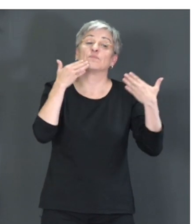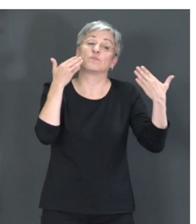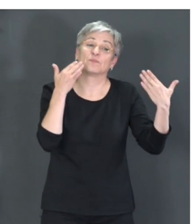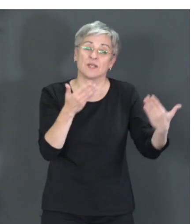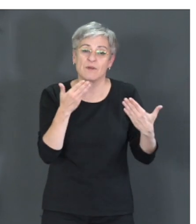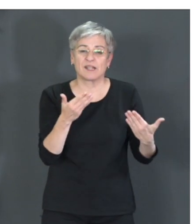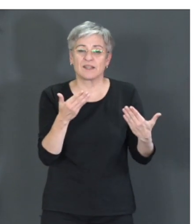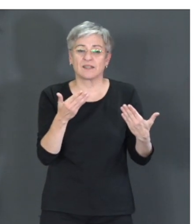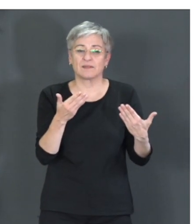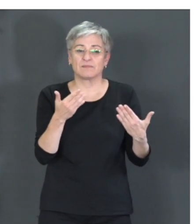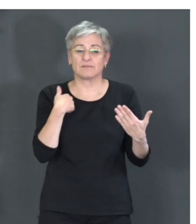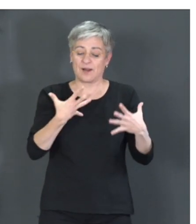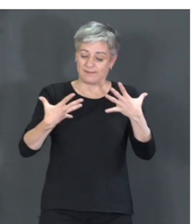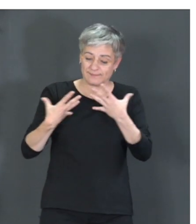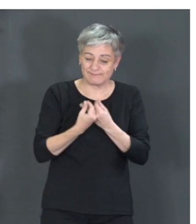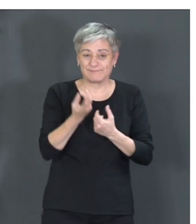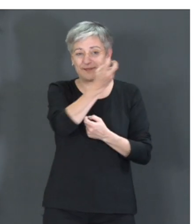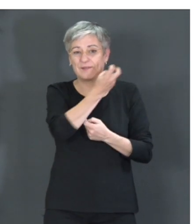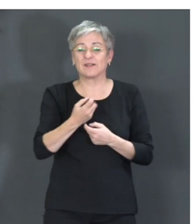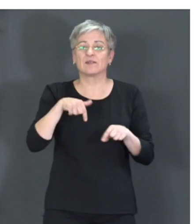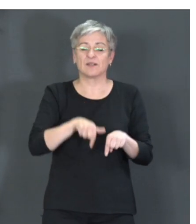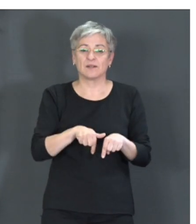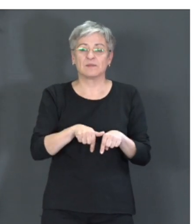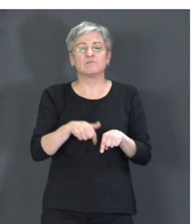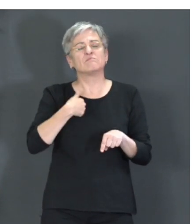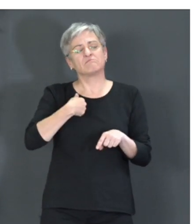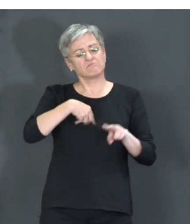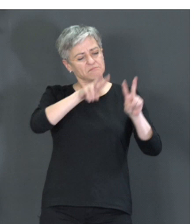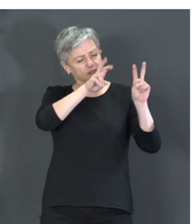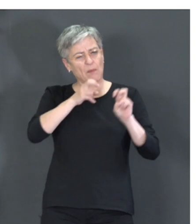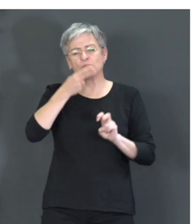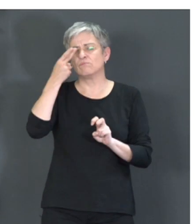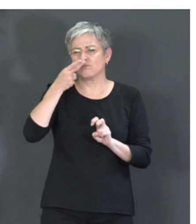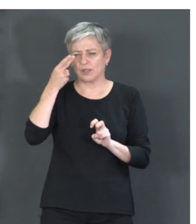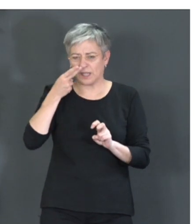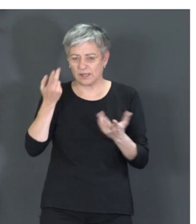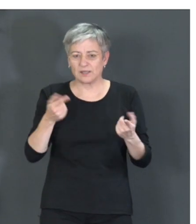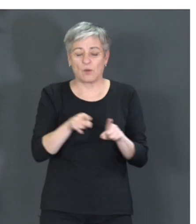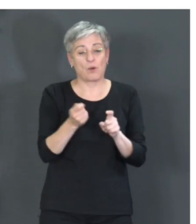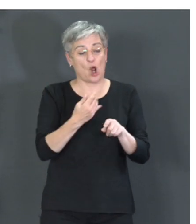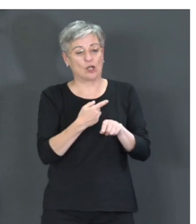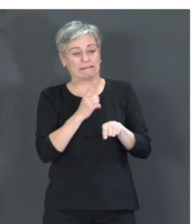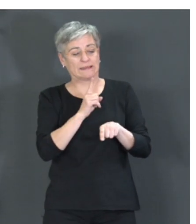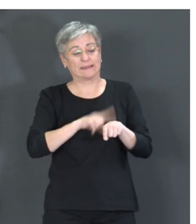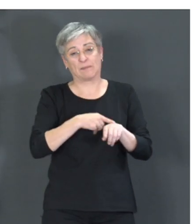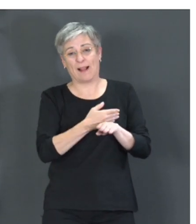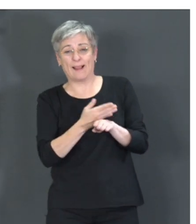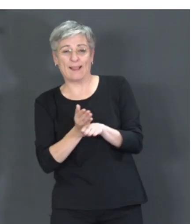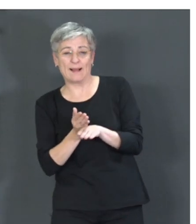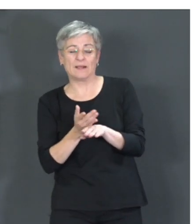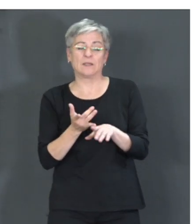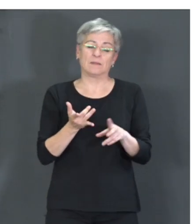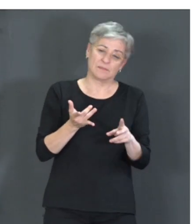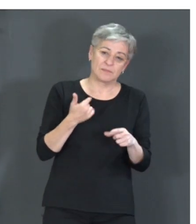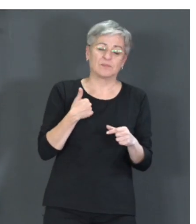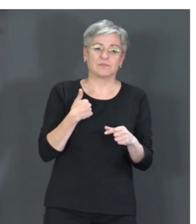gracias por habernos acompañado. Nosotros. Creo que han salido temas muy interesantes, nos hemos pasado de tiempo, pero bueno, creo que la ocasión